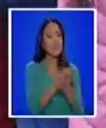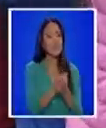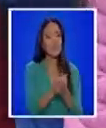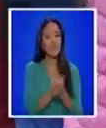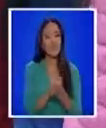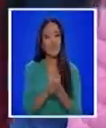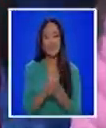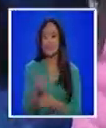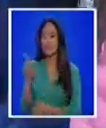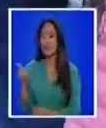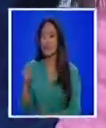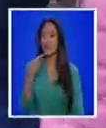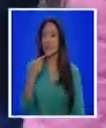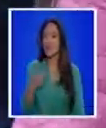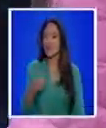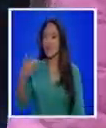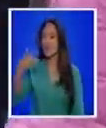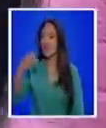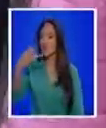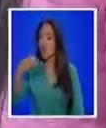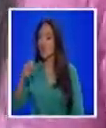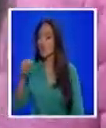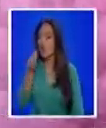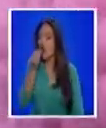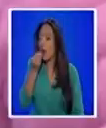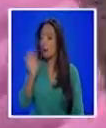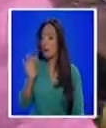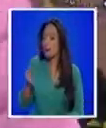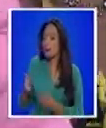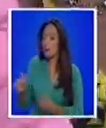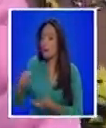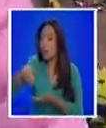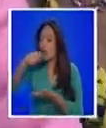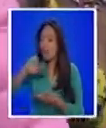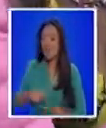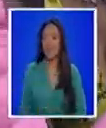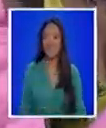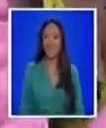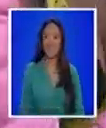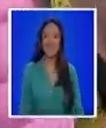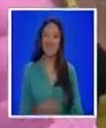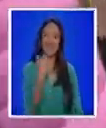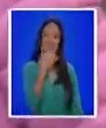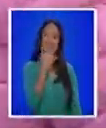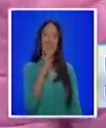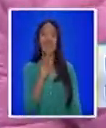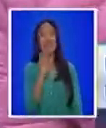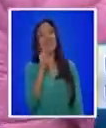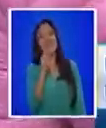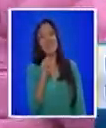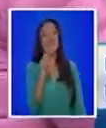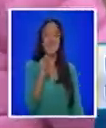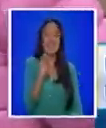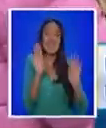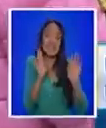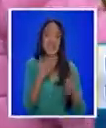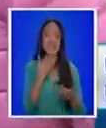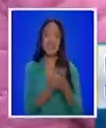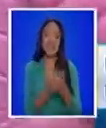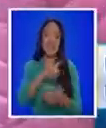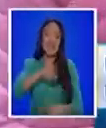Tres Familias dice que se comieron chochito y un encebollado, ¿es verdad? No. Bueno, agradeciendo a